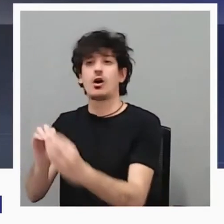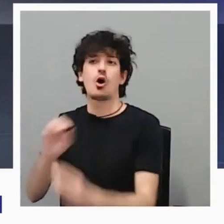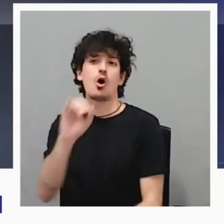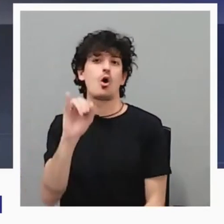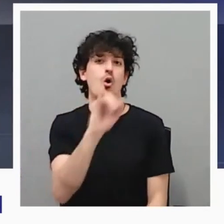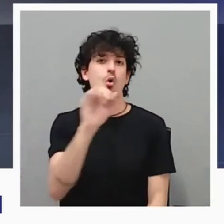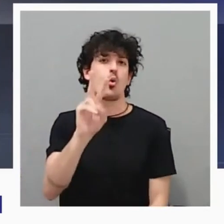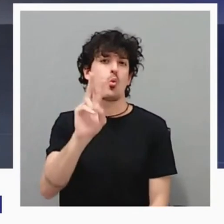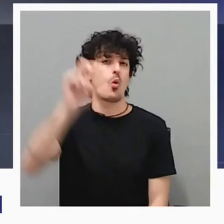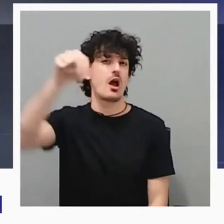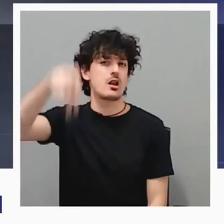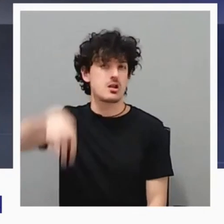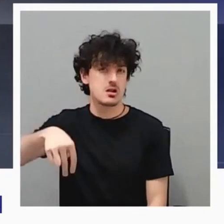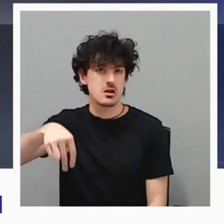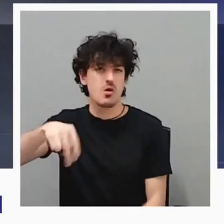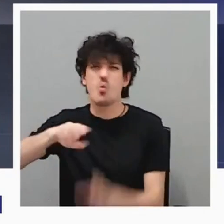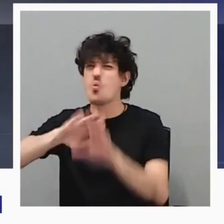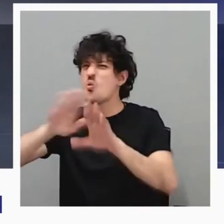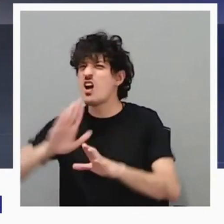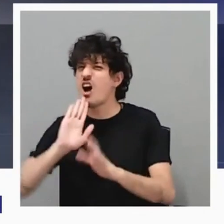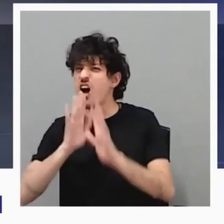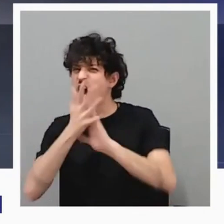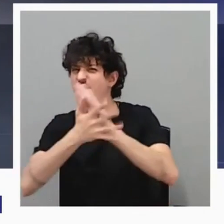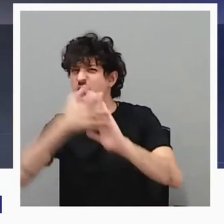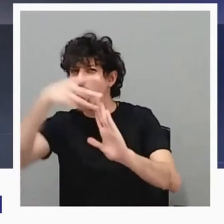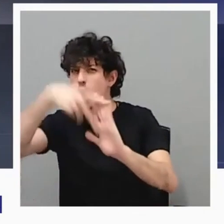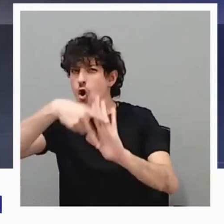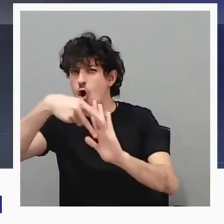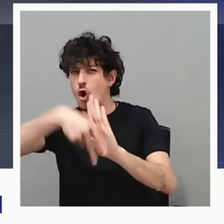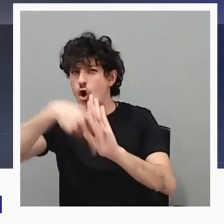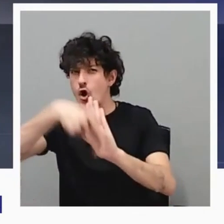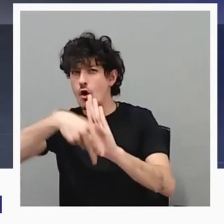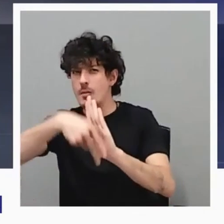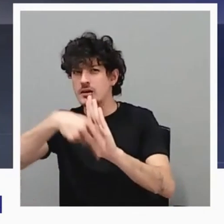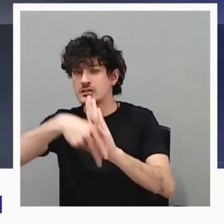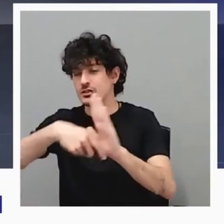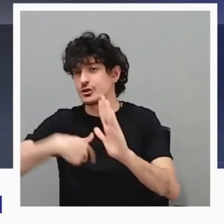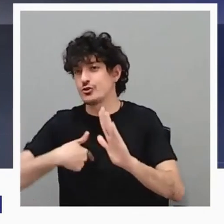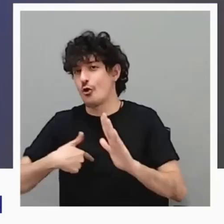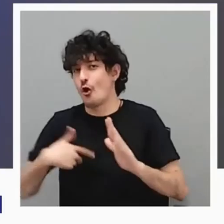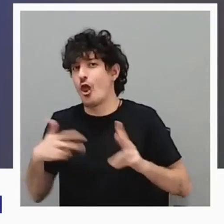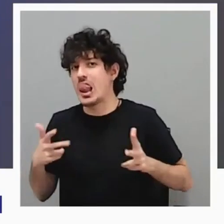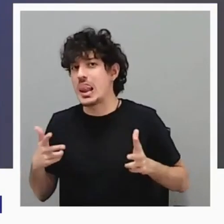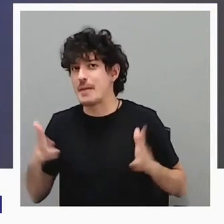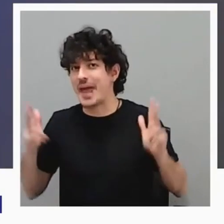última reflexión sobre las normas, etcétera. Yo es que soy un iconoclasta liberal, no lo puedo evitar.